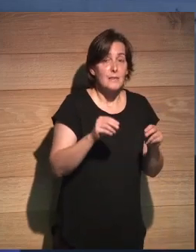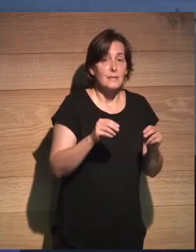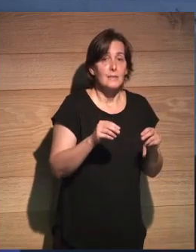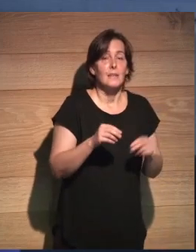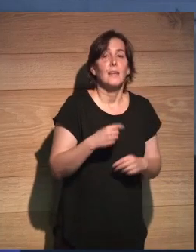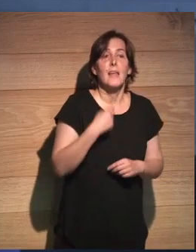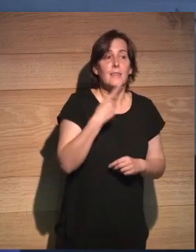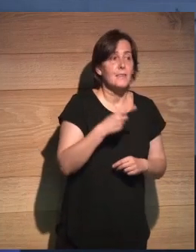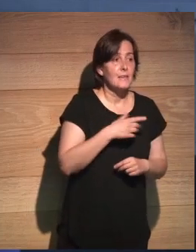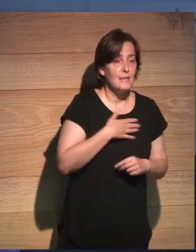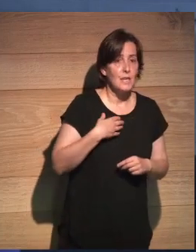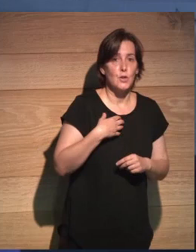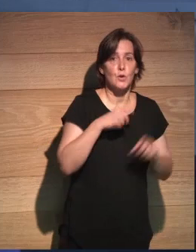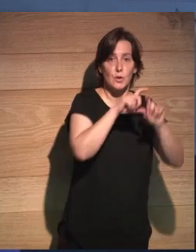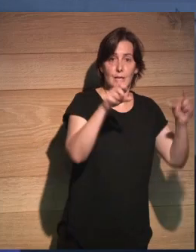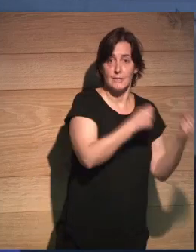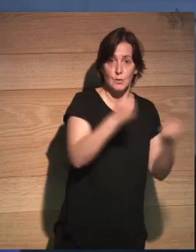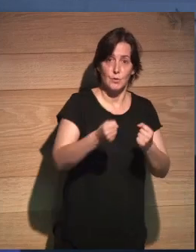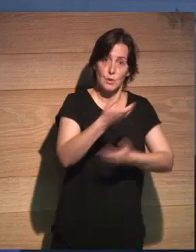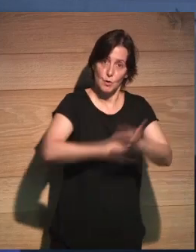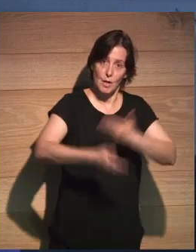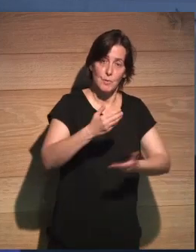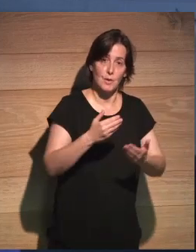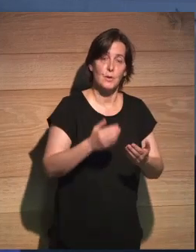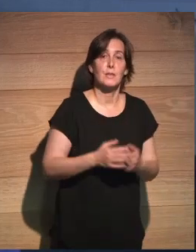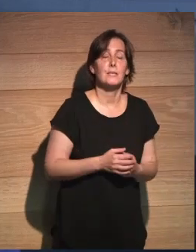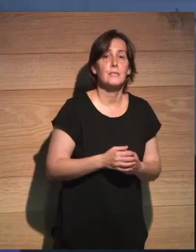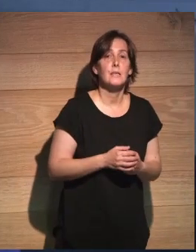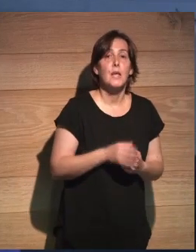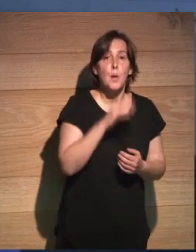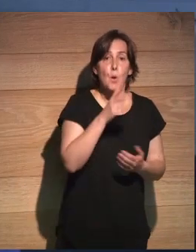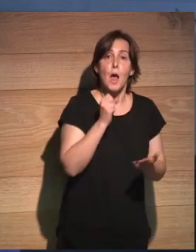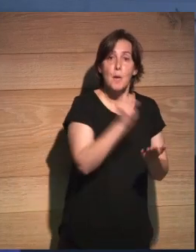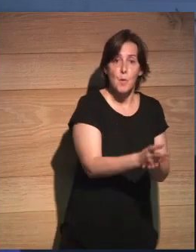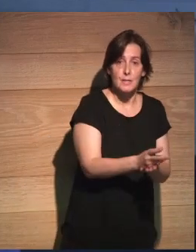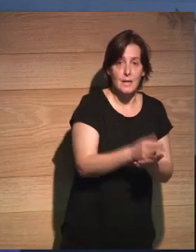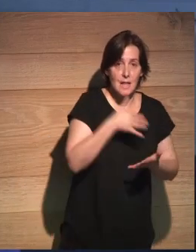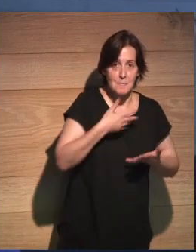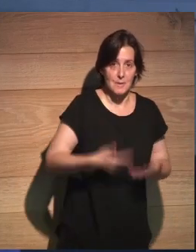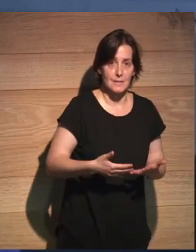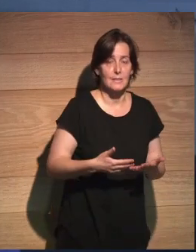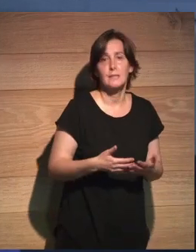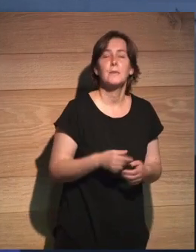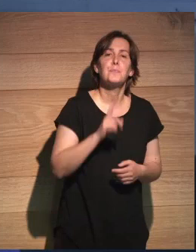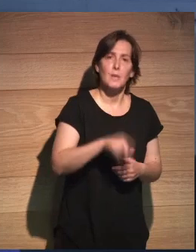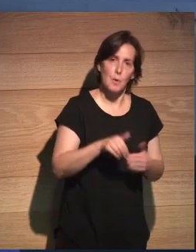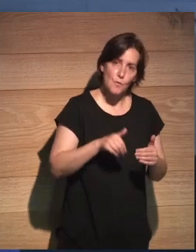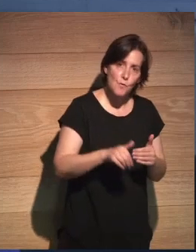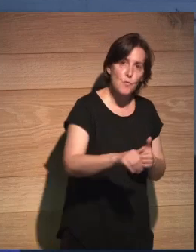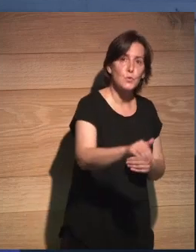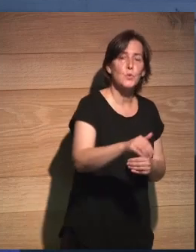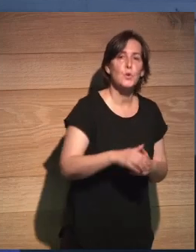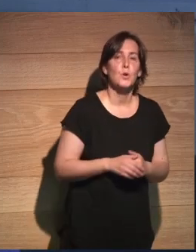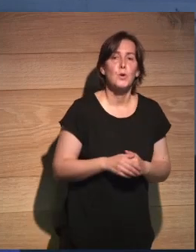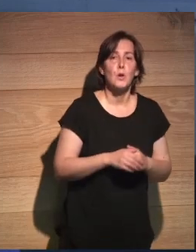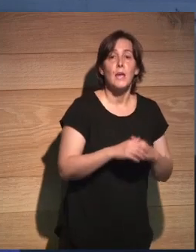a todas las instituciones colaboradoras su decidida apuesta por el presente y sobre todo por el futuro de esta